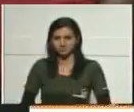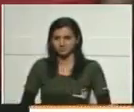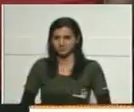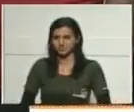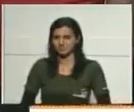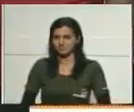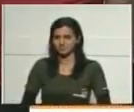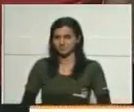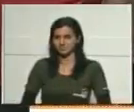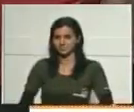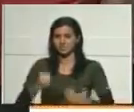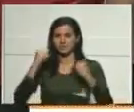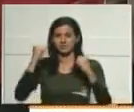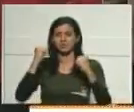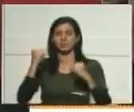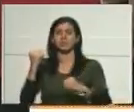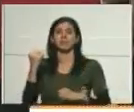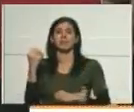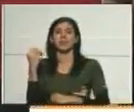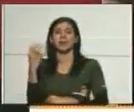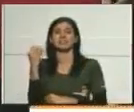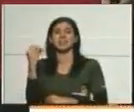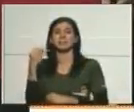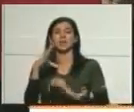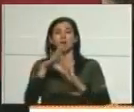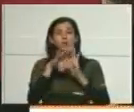¡Que viva la Asamblea Nacional! ¡Que viva Maduro!